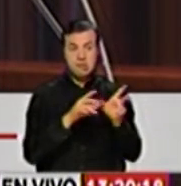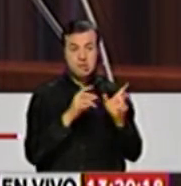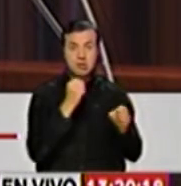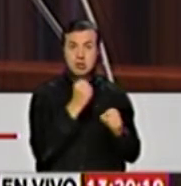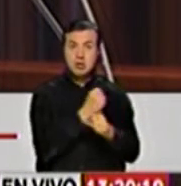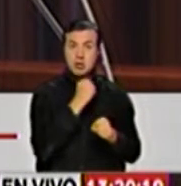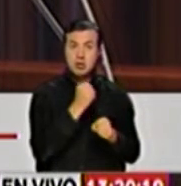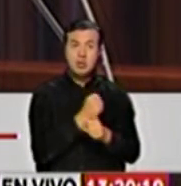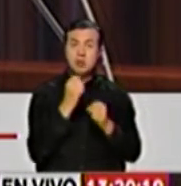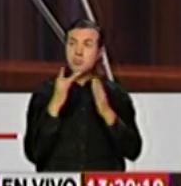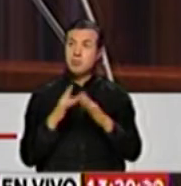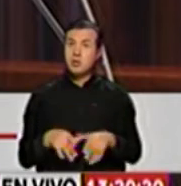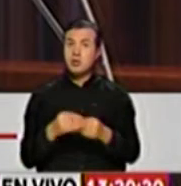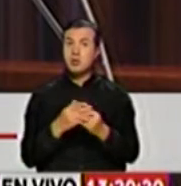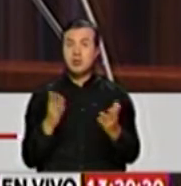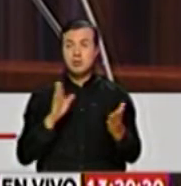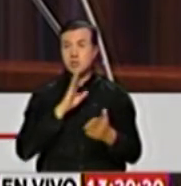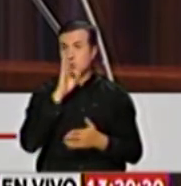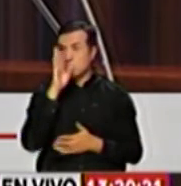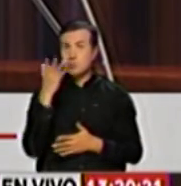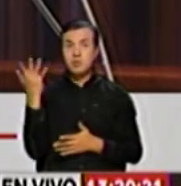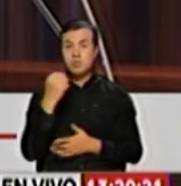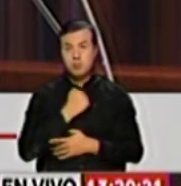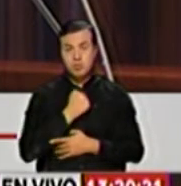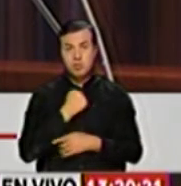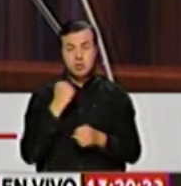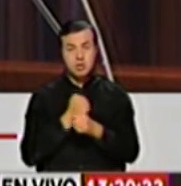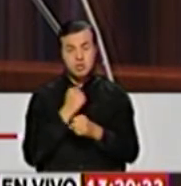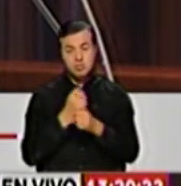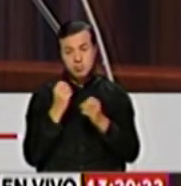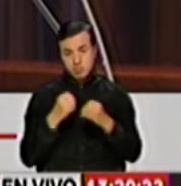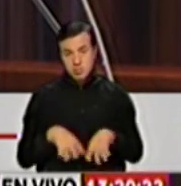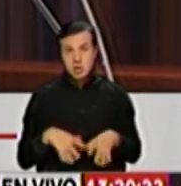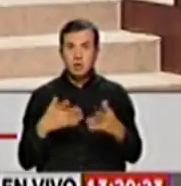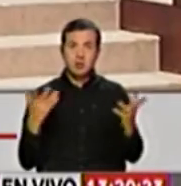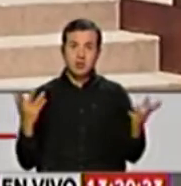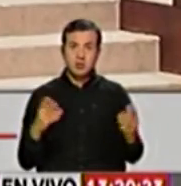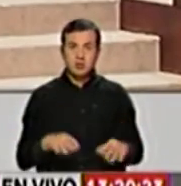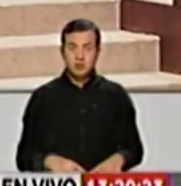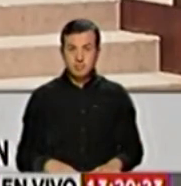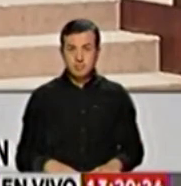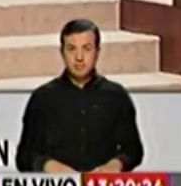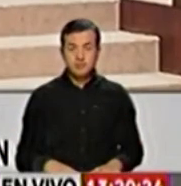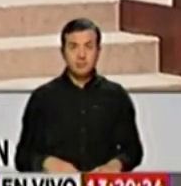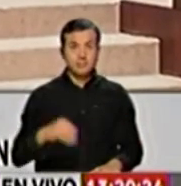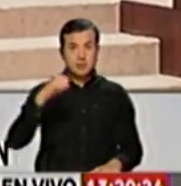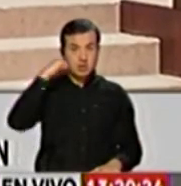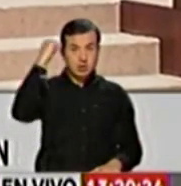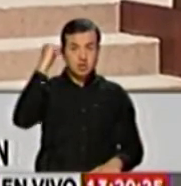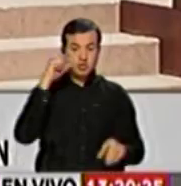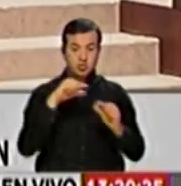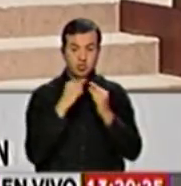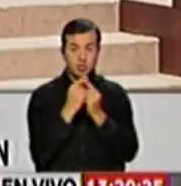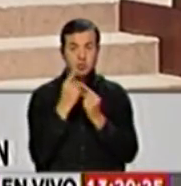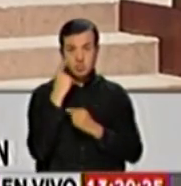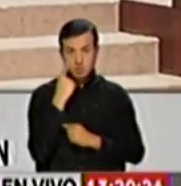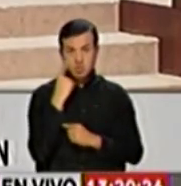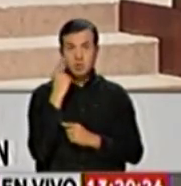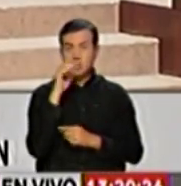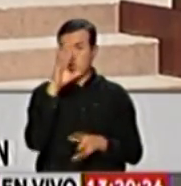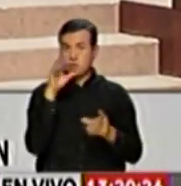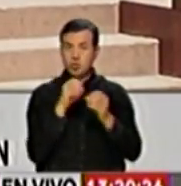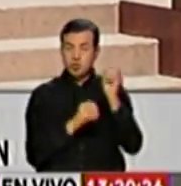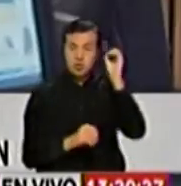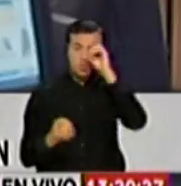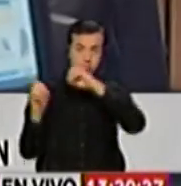opera, pierde también y para siempre su forma de vida y su medio de sustento. De aquí, Derechos Colectivos deberá recoger y sistematizar